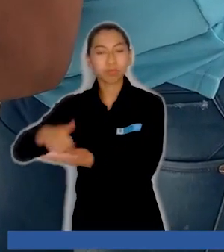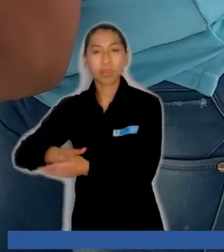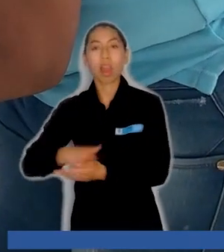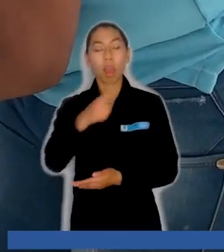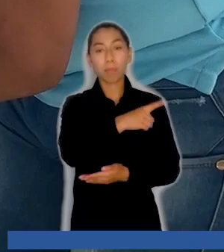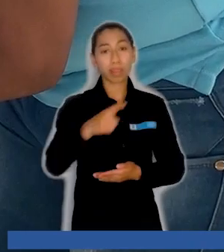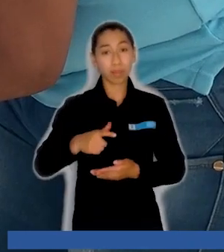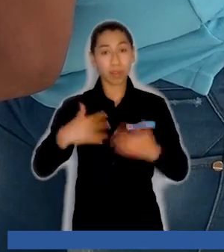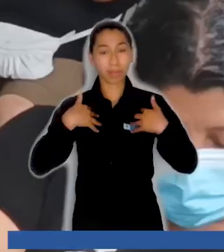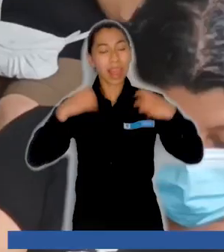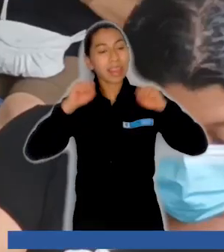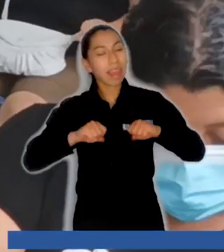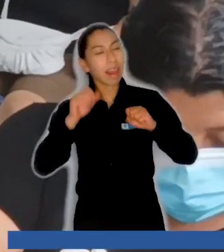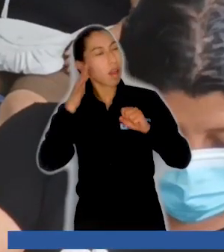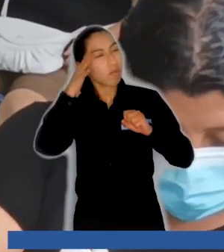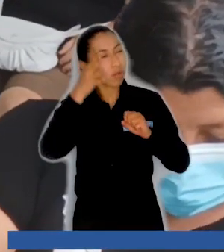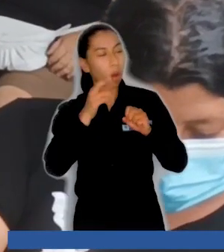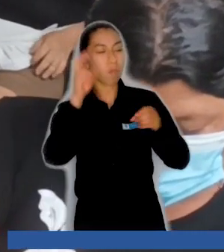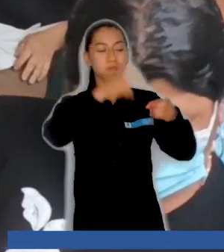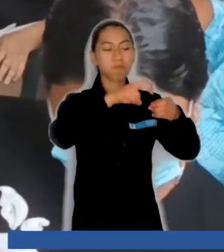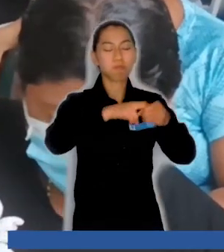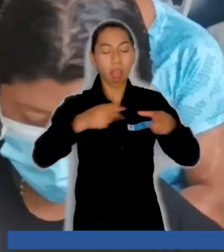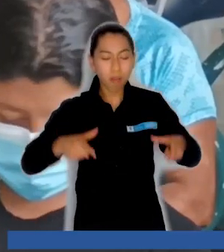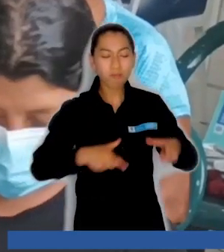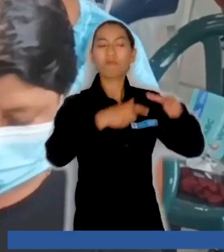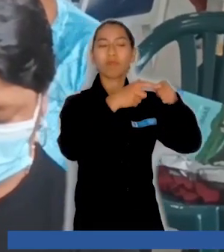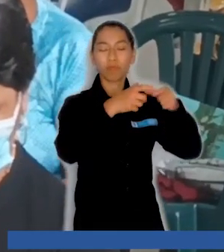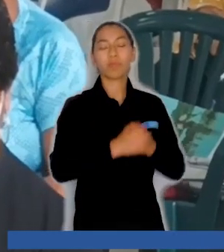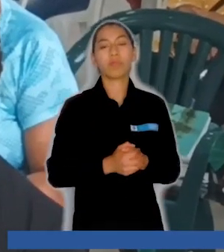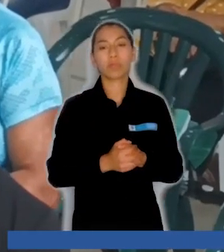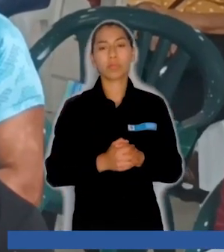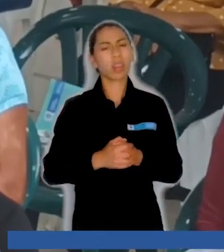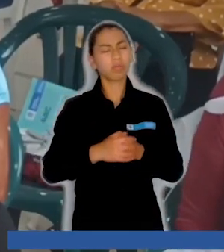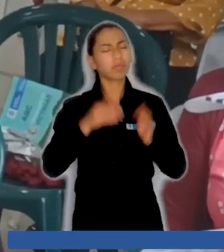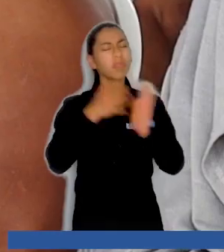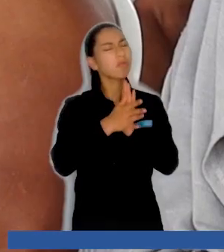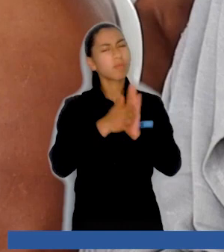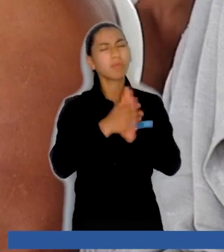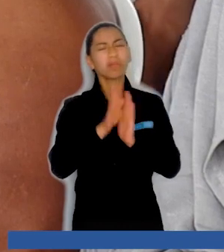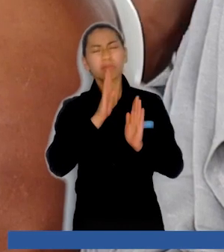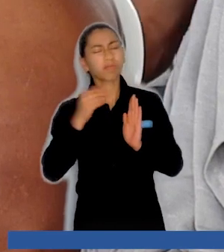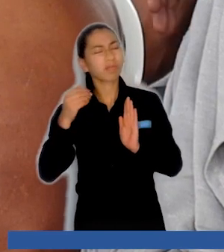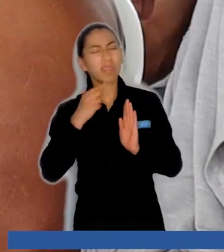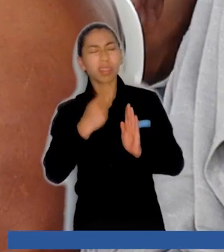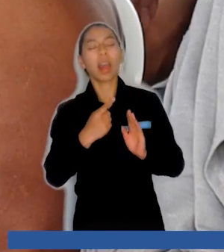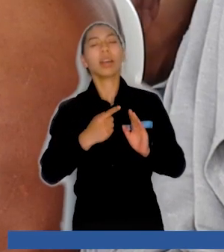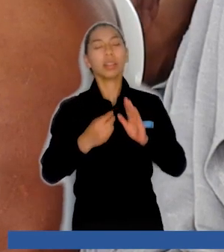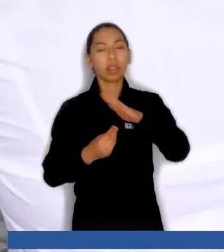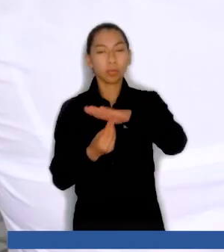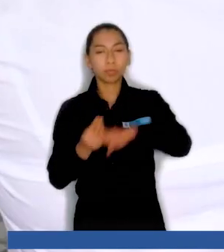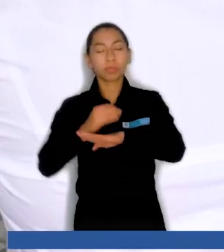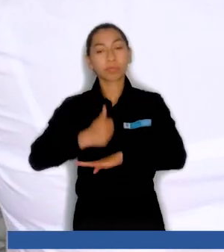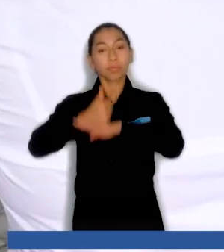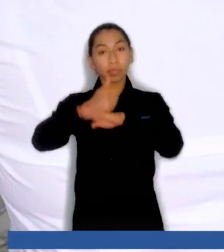certificaciones de víctimas que aspirarán a las curules de paz. El dato lo dio a conocer el director de la Unidad para las Víctimas, quien además reveló